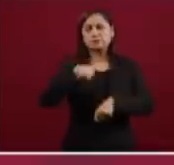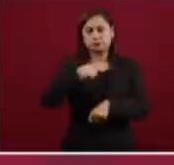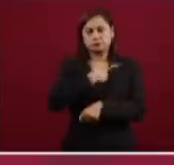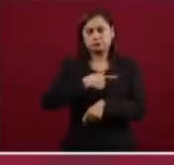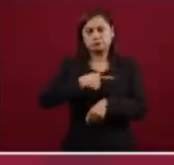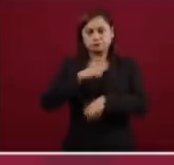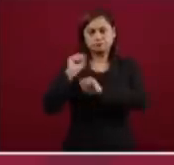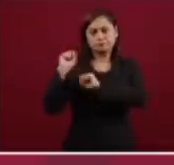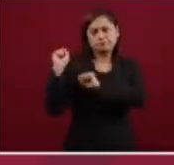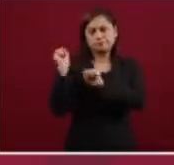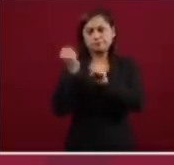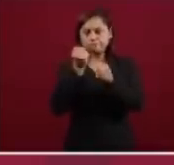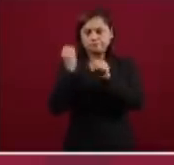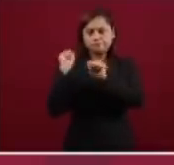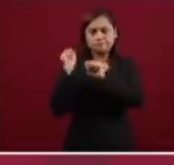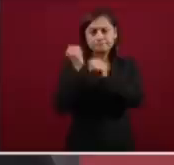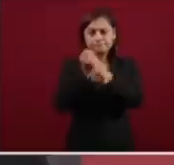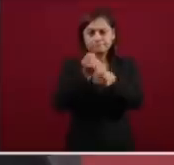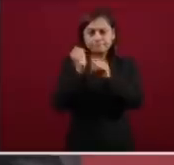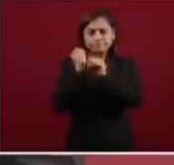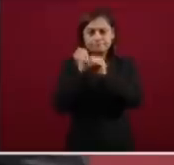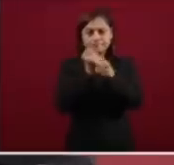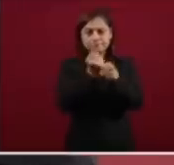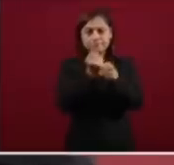veo la pelotita